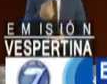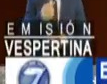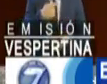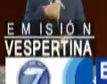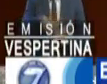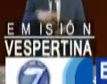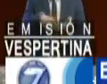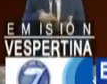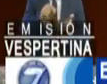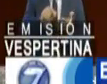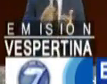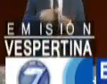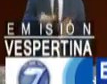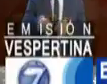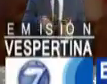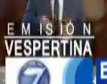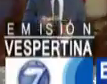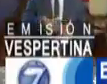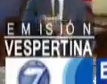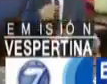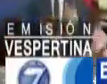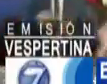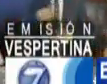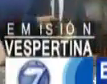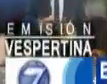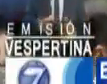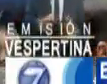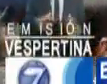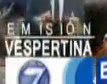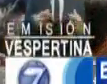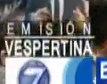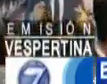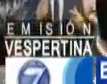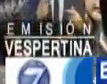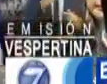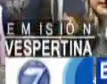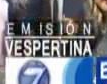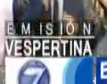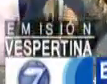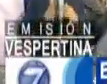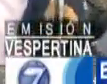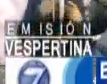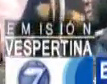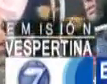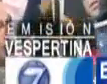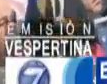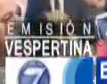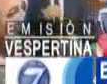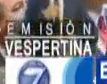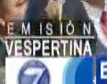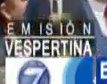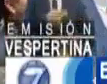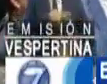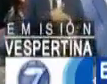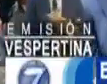empleos que a la vez repercutan en la disminución de la inmigración y la reducción de la pobreza en nuestro